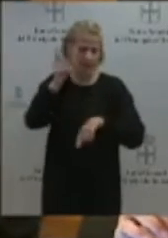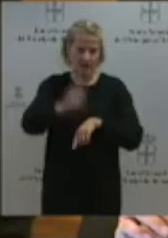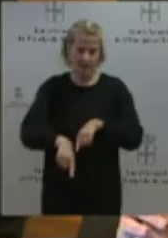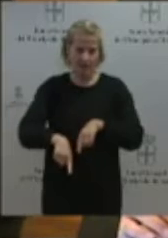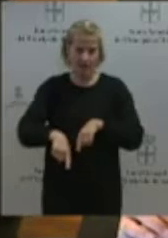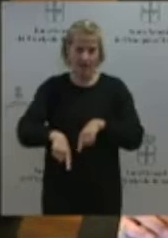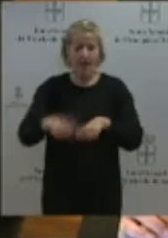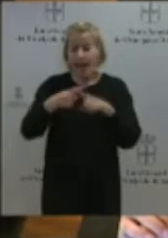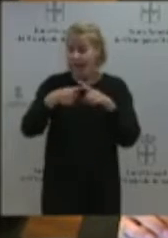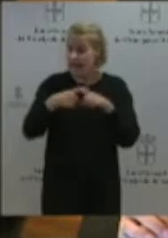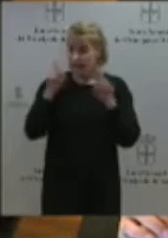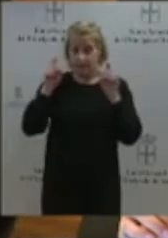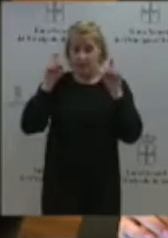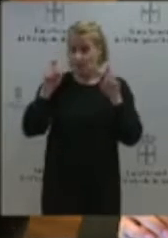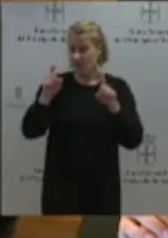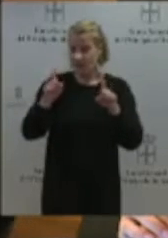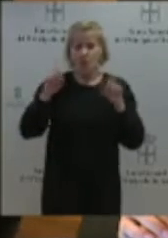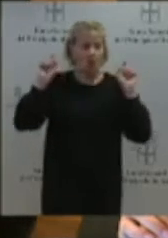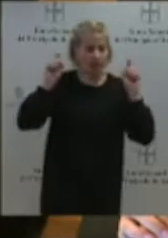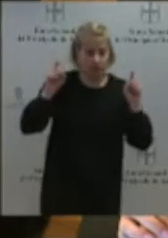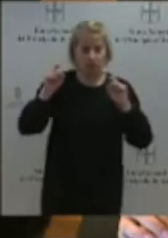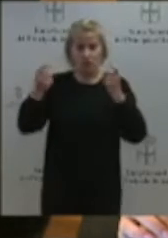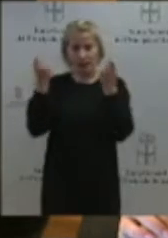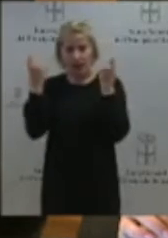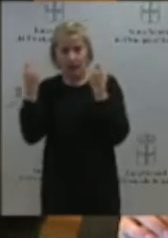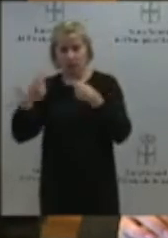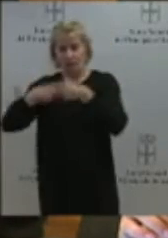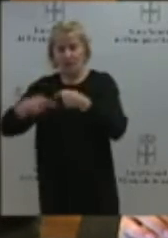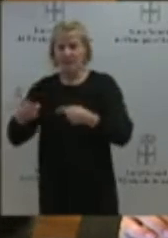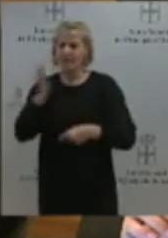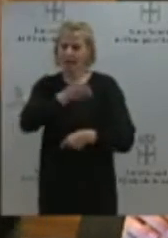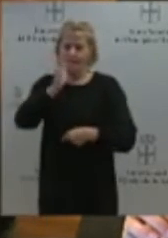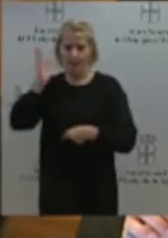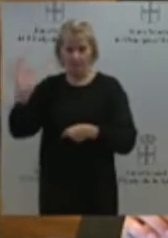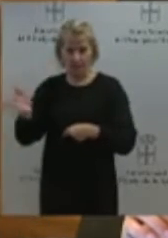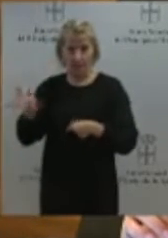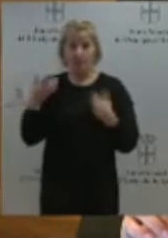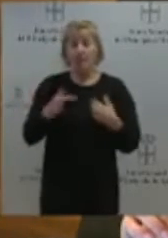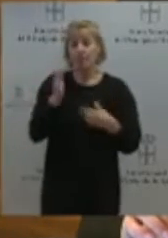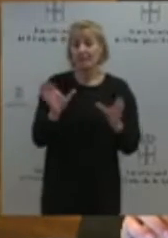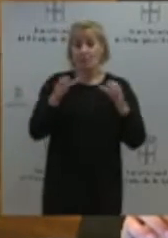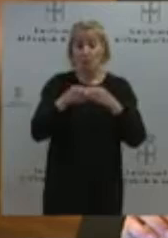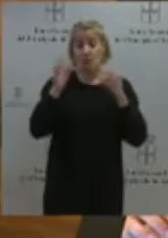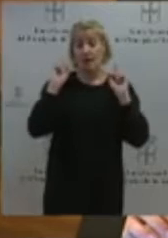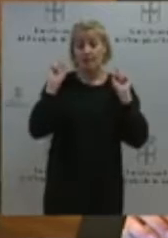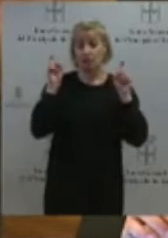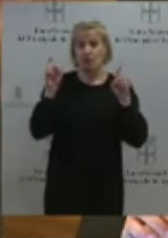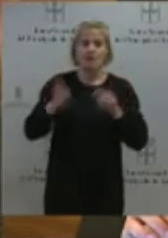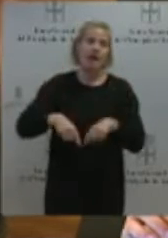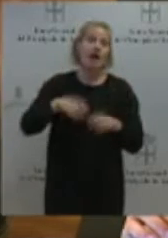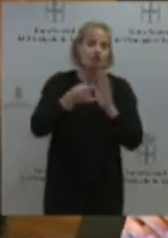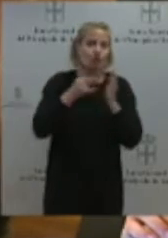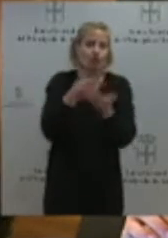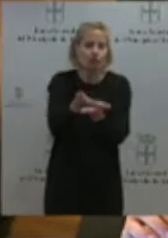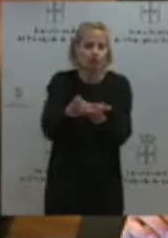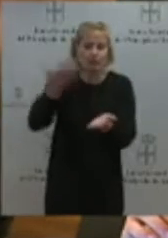familias, y a pesar de que la comunidad educativa lleva años proponiendo soluciones, ¿no? La pandemia, evidentemente, hizo más visibles algunas de las grietas del